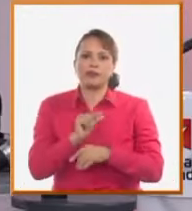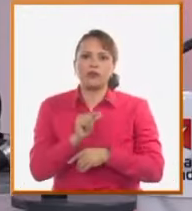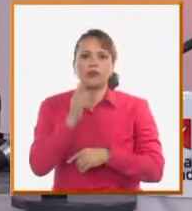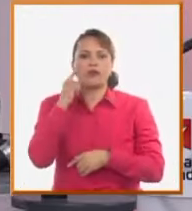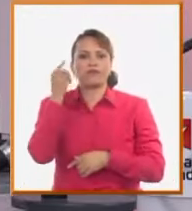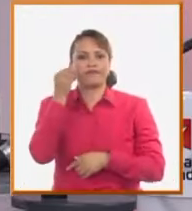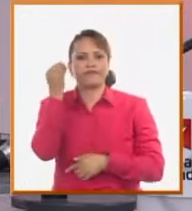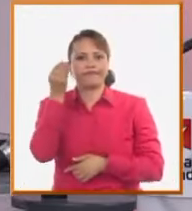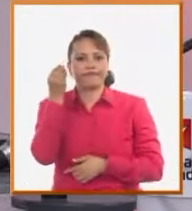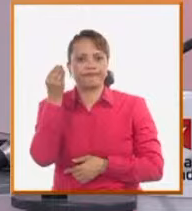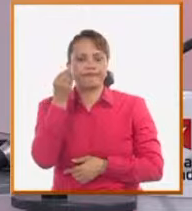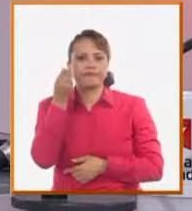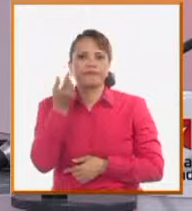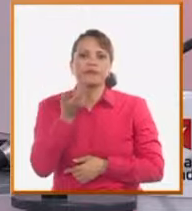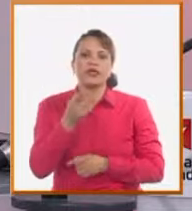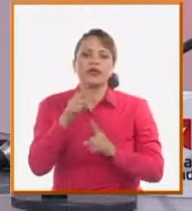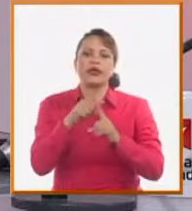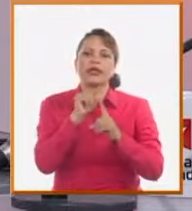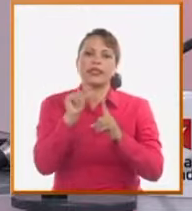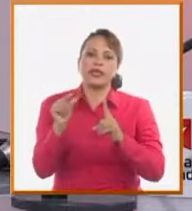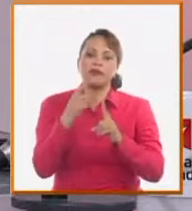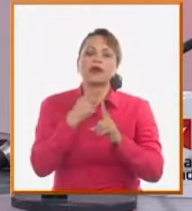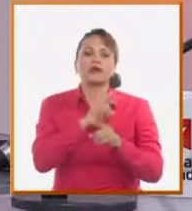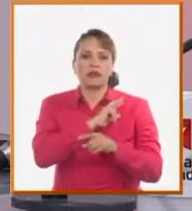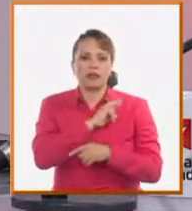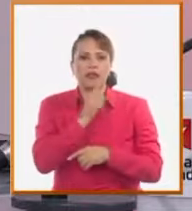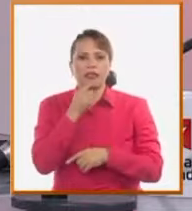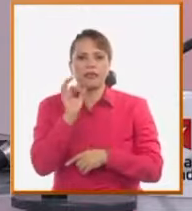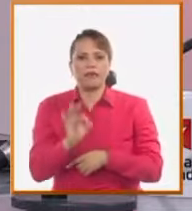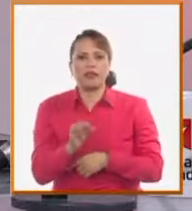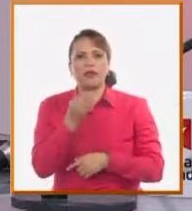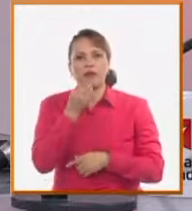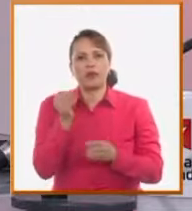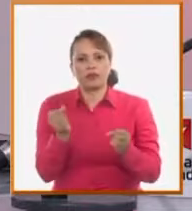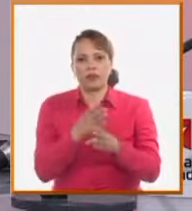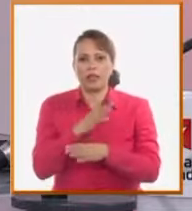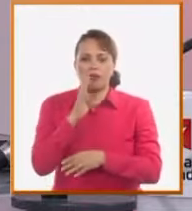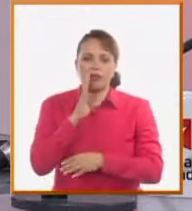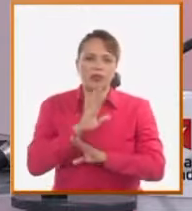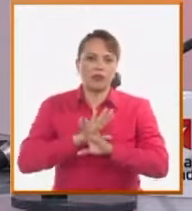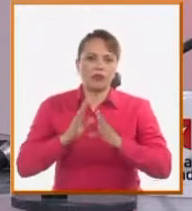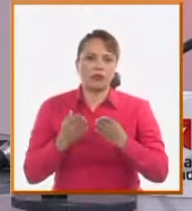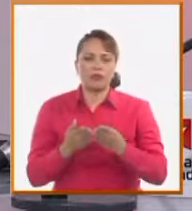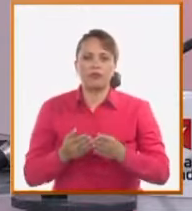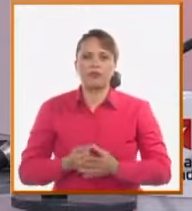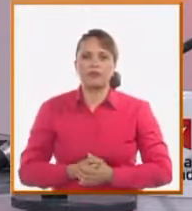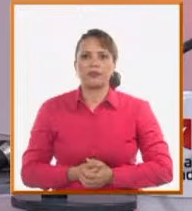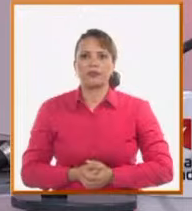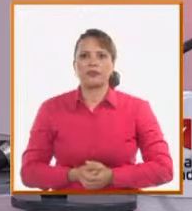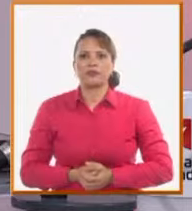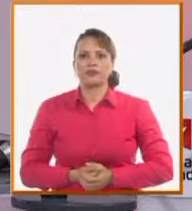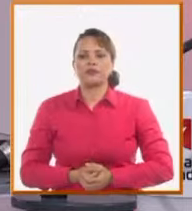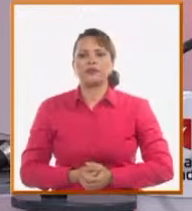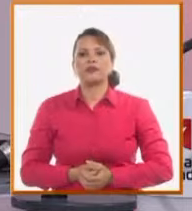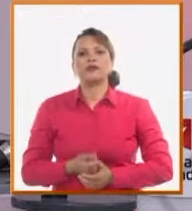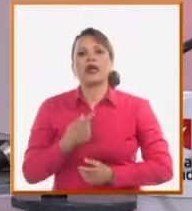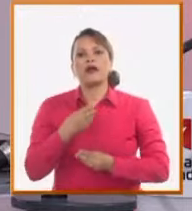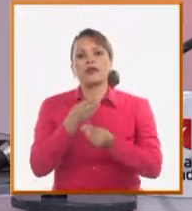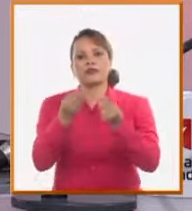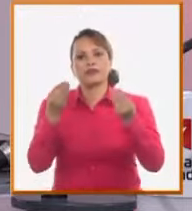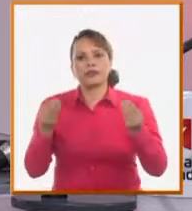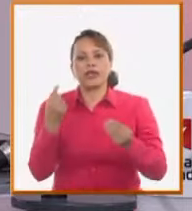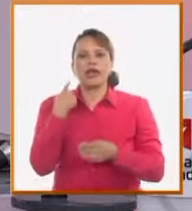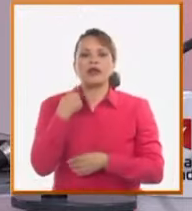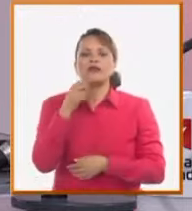preocupan por este tema con toda razón, pues puedan tener a la hora de valorar. Es decir, se está repartiendo los del